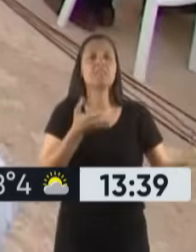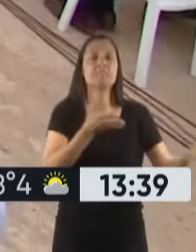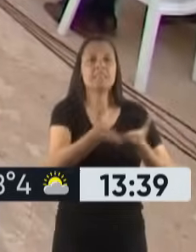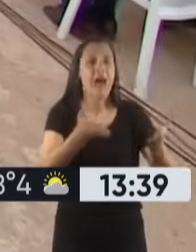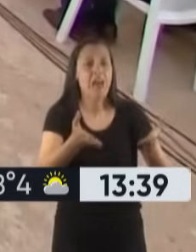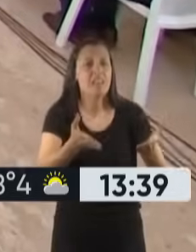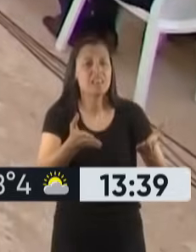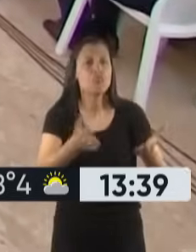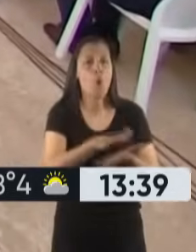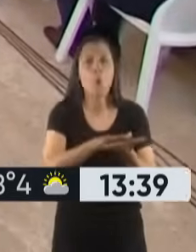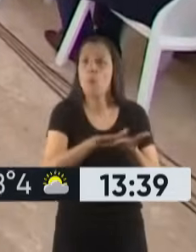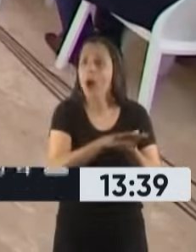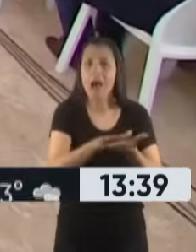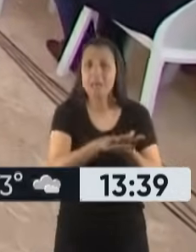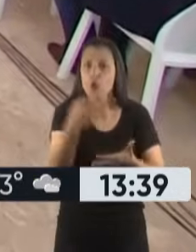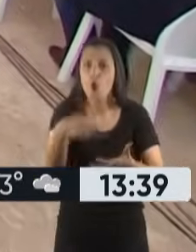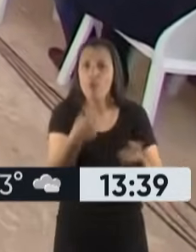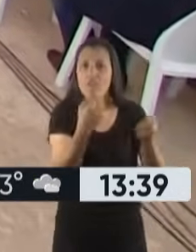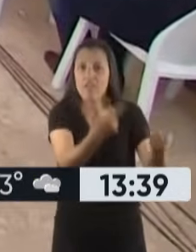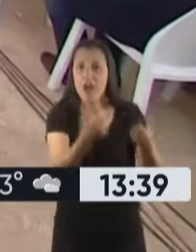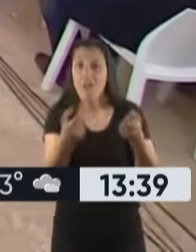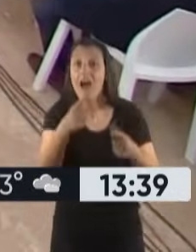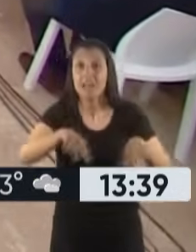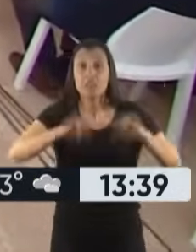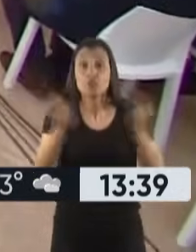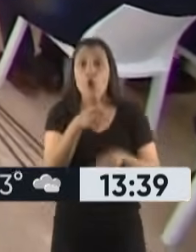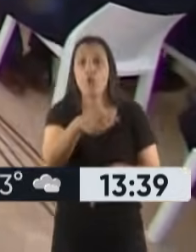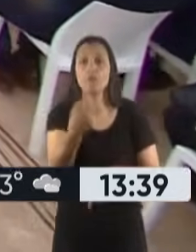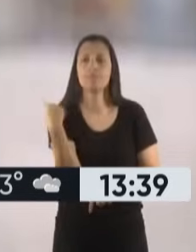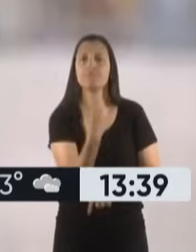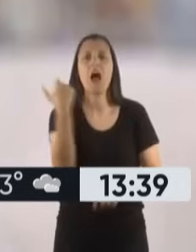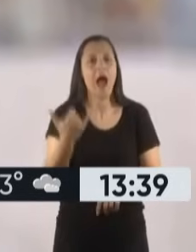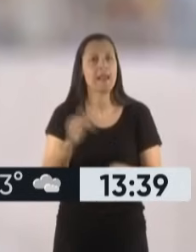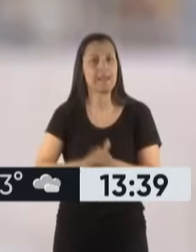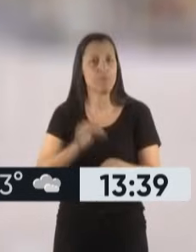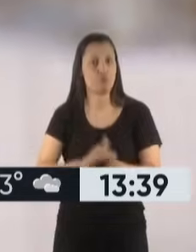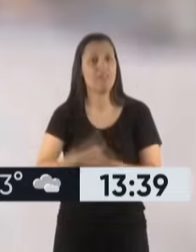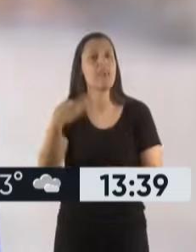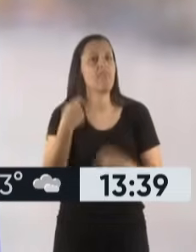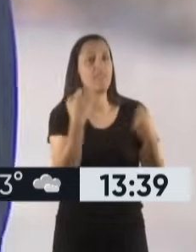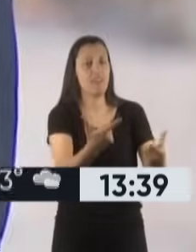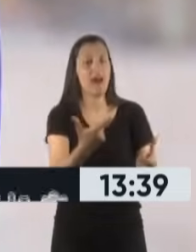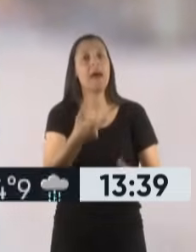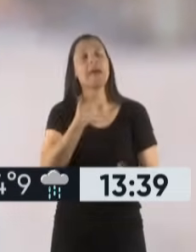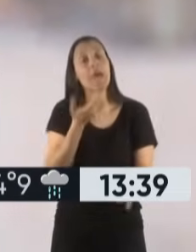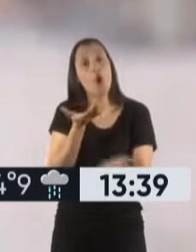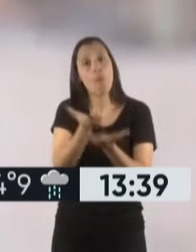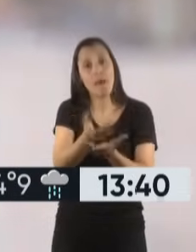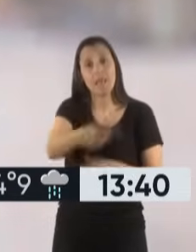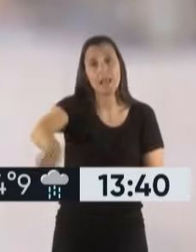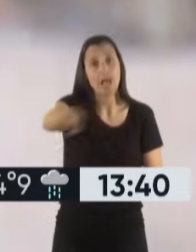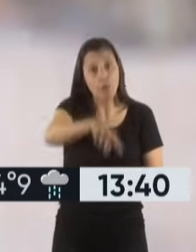servicios universalizados, es una responsabilidad que tenemos todos. Y quiero pedirles